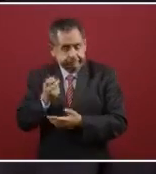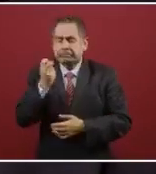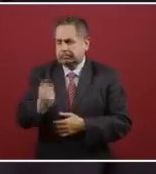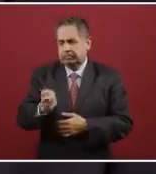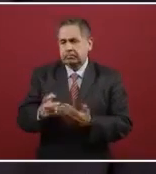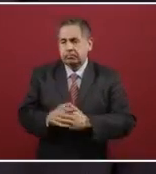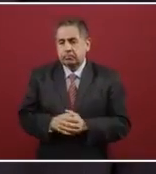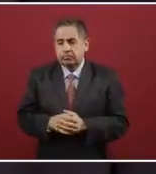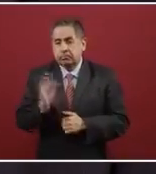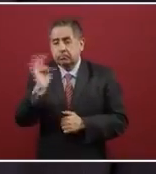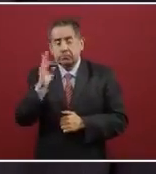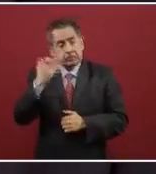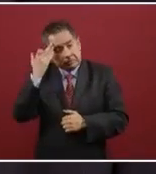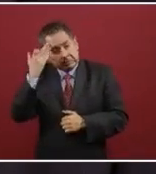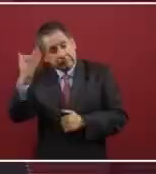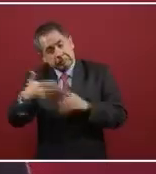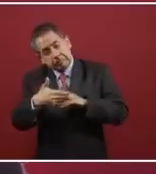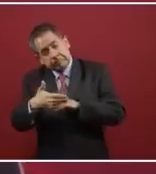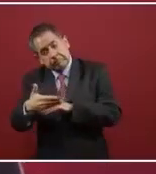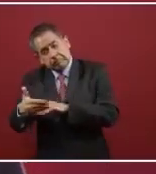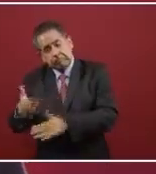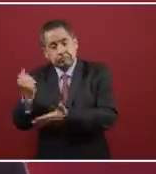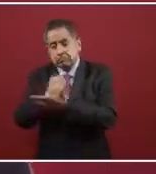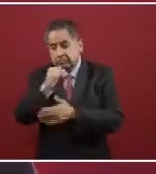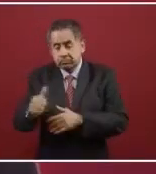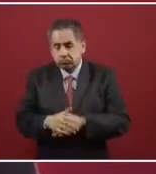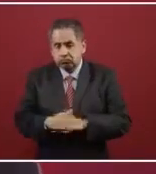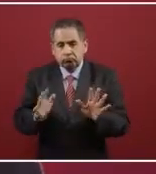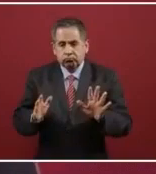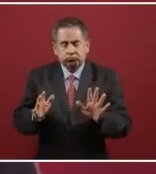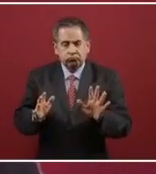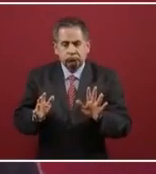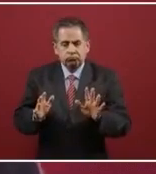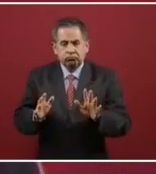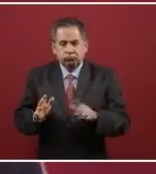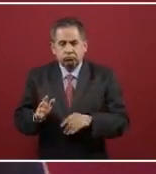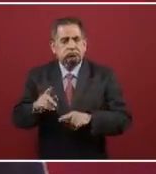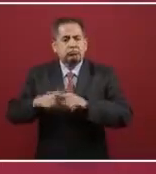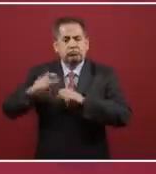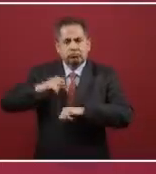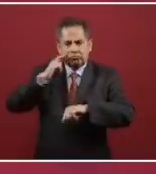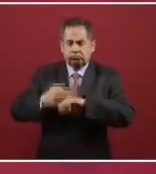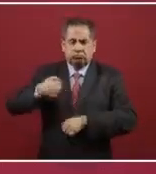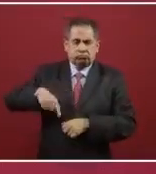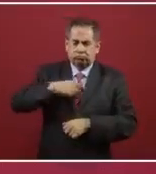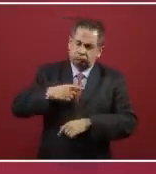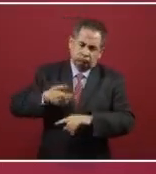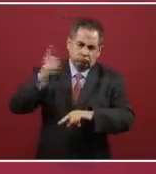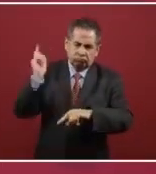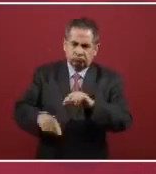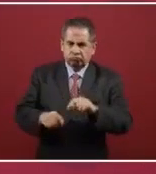Si veo que se pasa el tiempo y no se aprueba, como depende de nosotros,